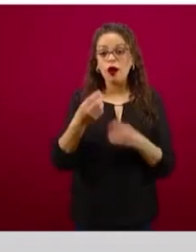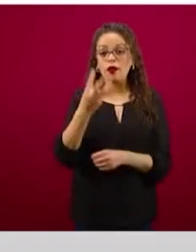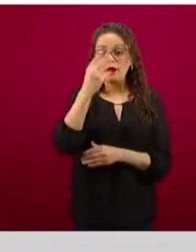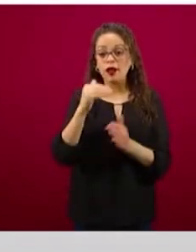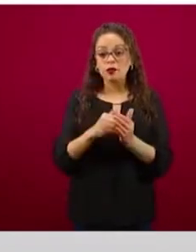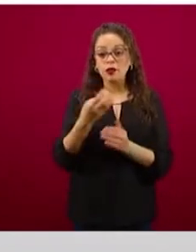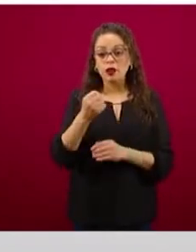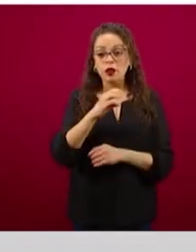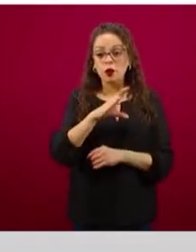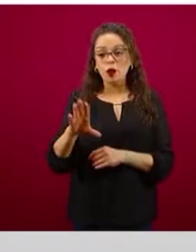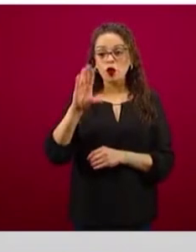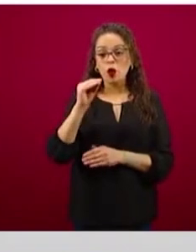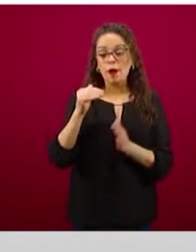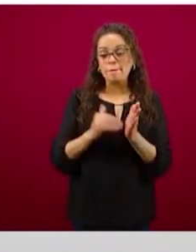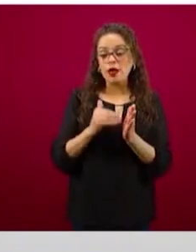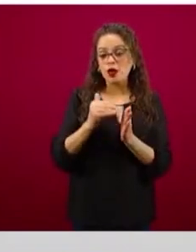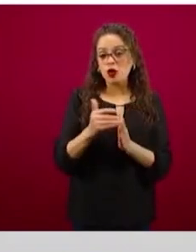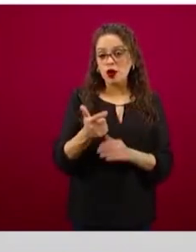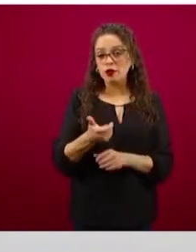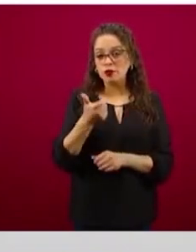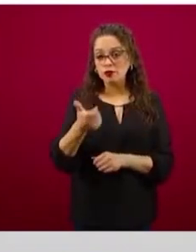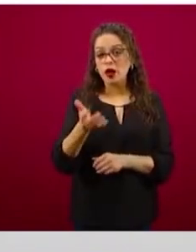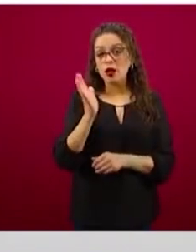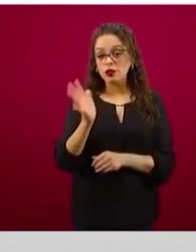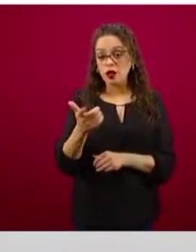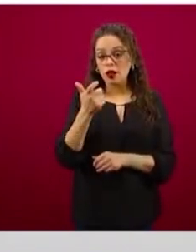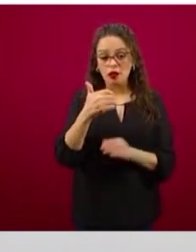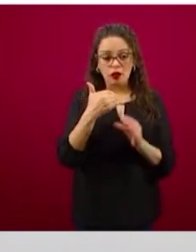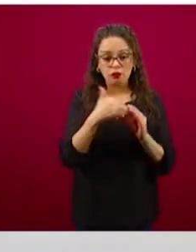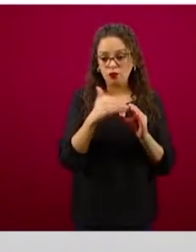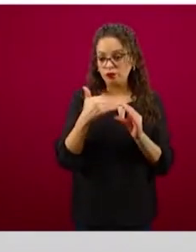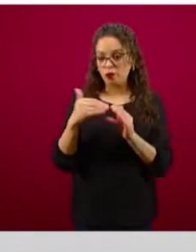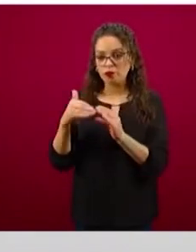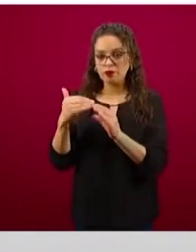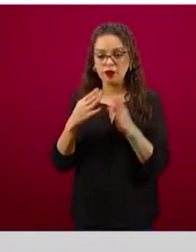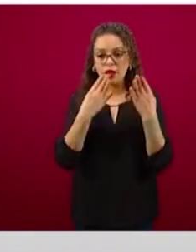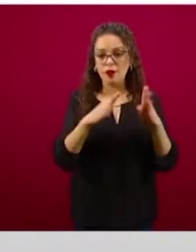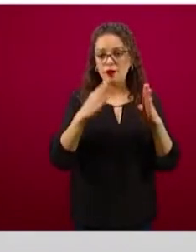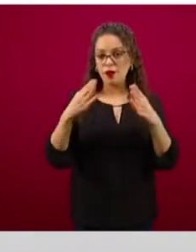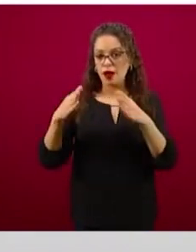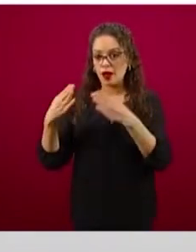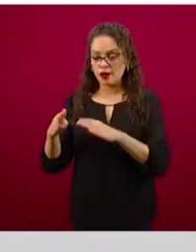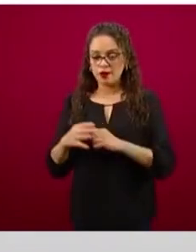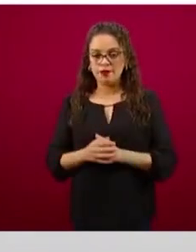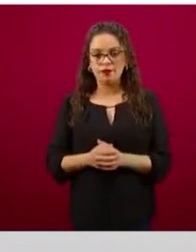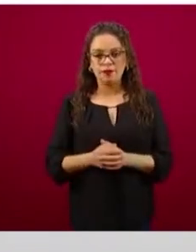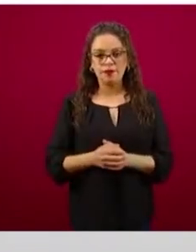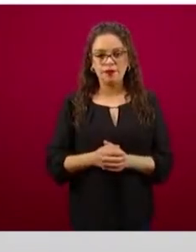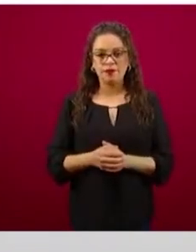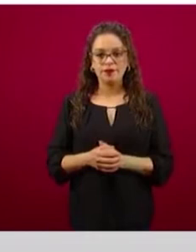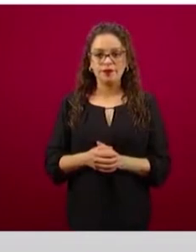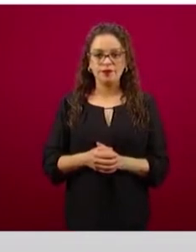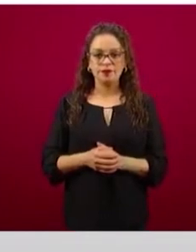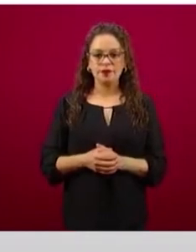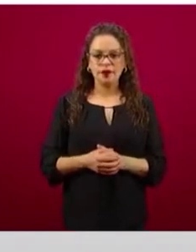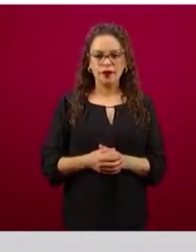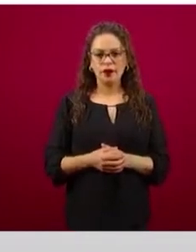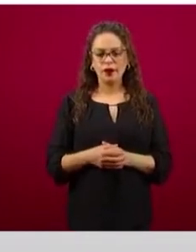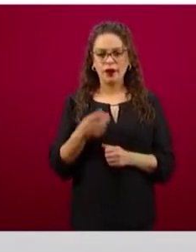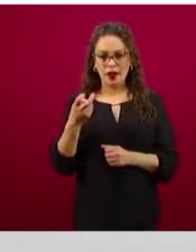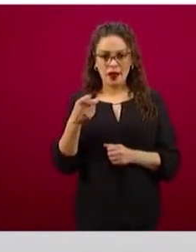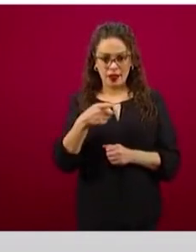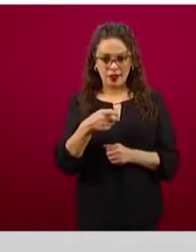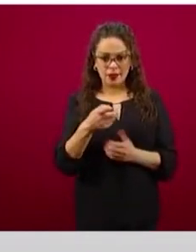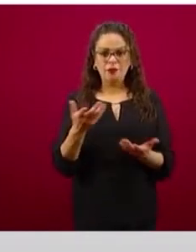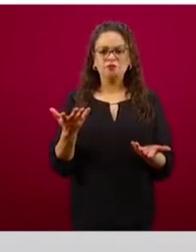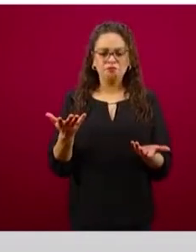3.990 millones de pesos dispersados y esa dispersión tiene que ver con que ha llegado a las